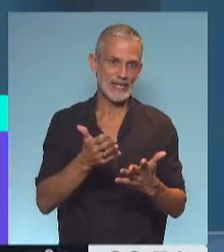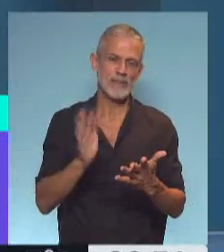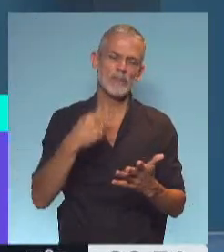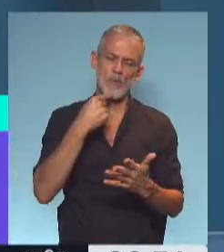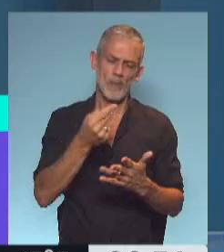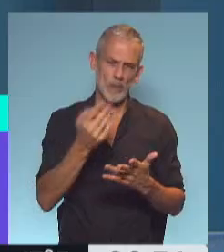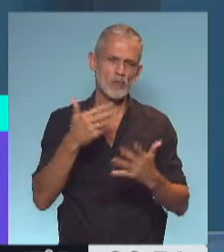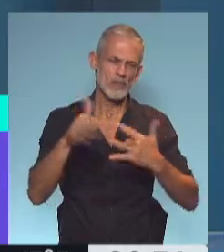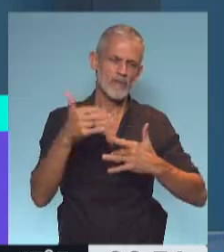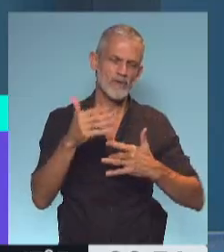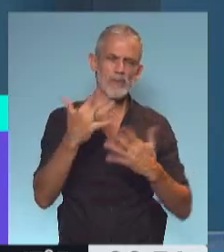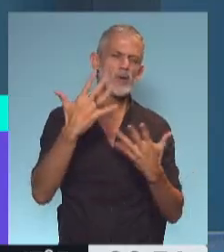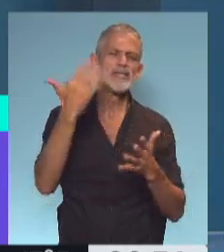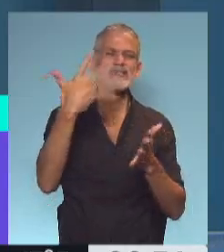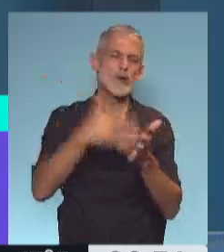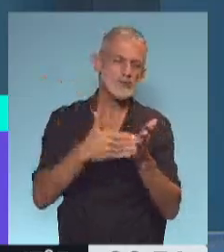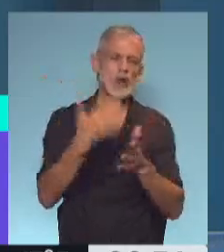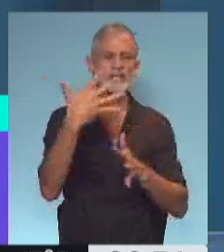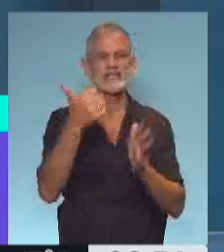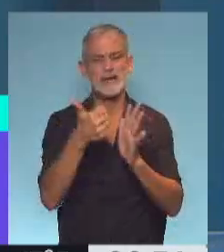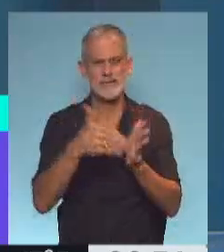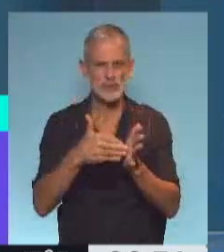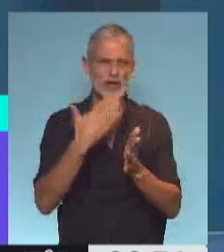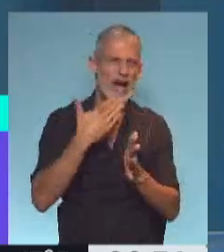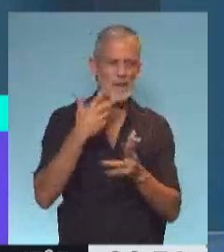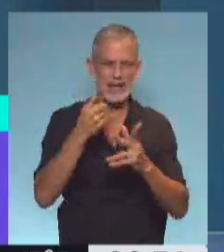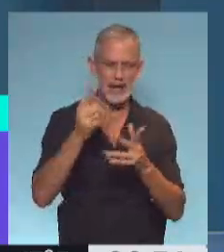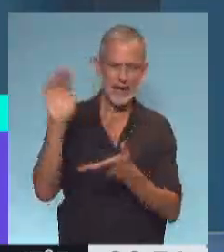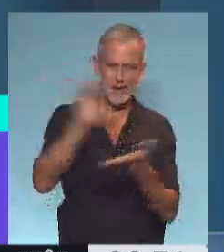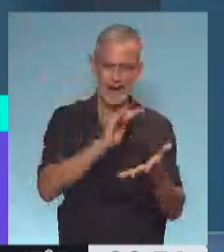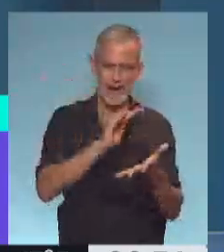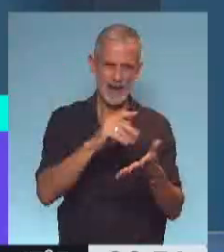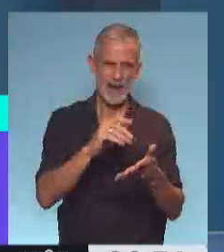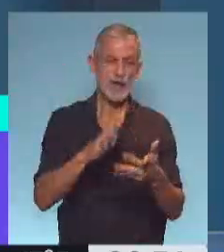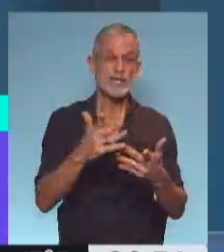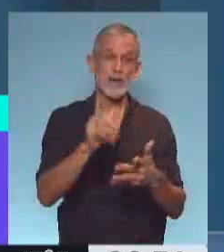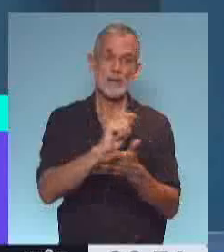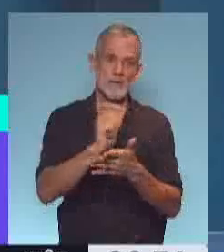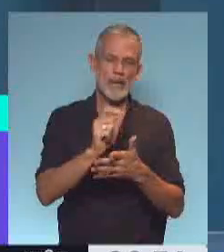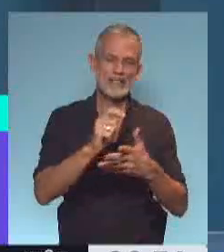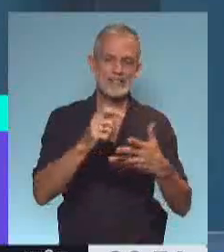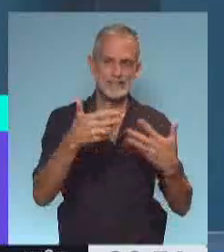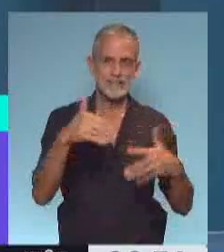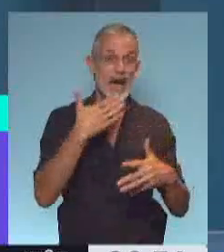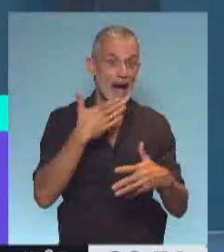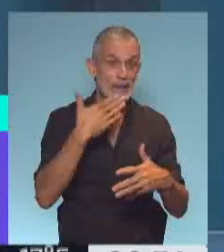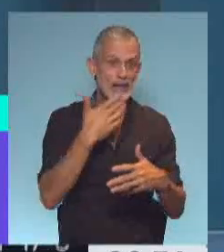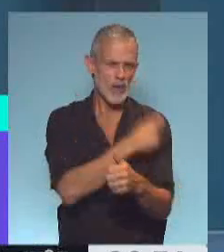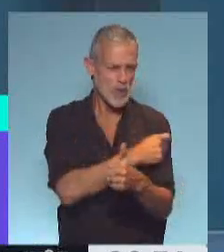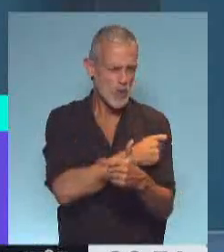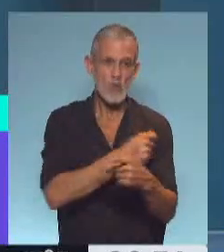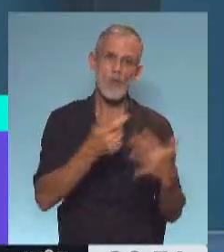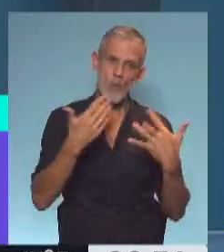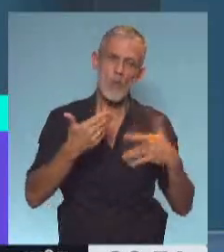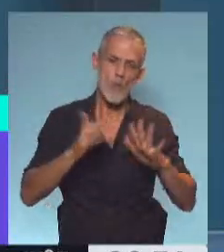Porque ahora van a ingresar entre 5 y 6 millones de vacunas en el mes de abril, se prevé. O sea que va a ser un mes fuerte de vacunación y se va a llegar a cubrir, si Dios